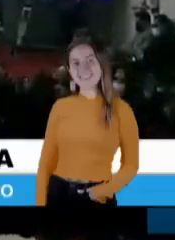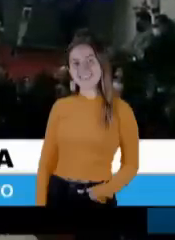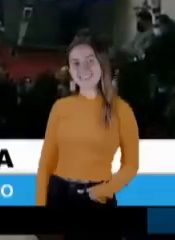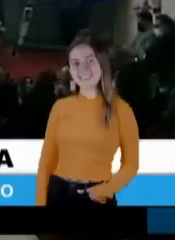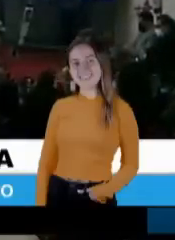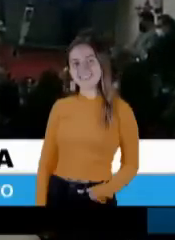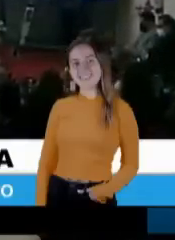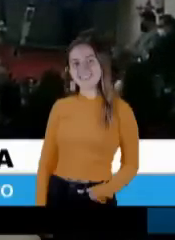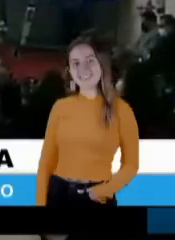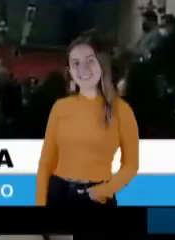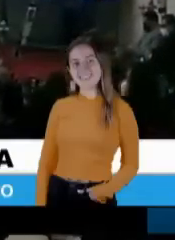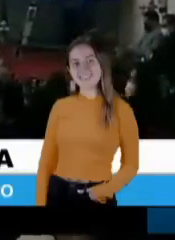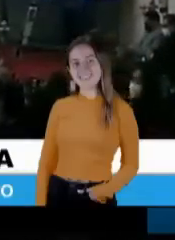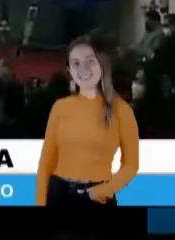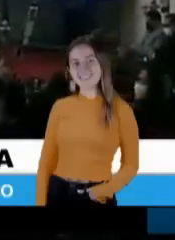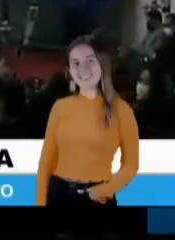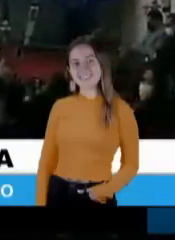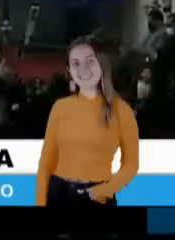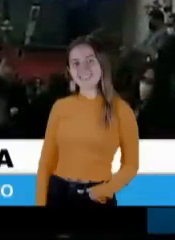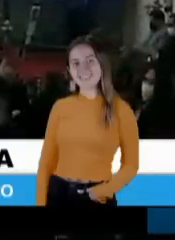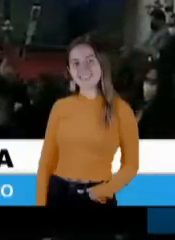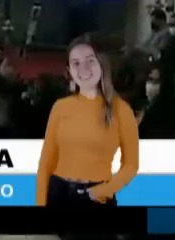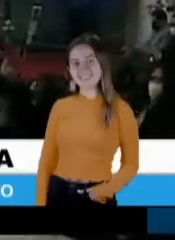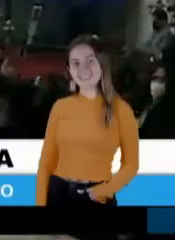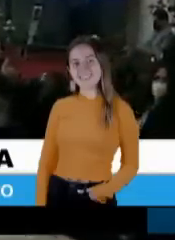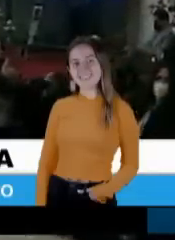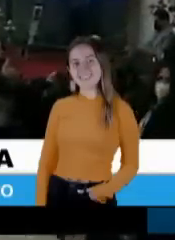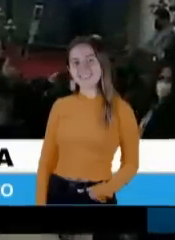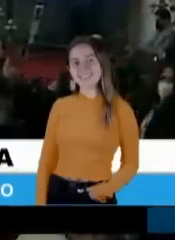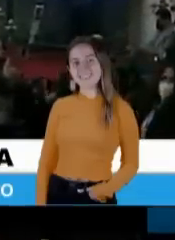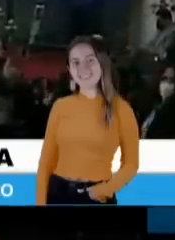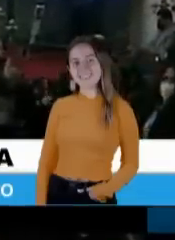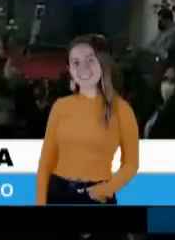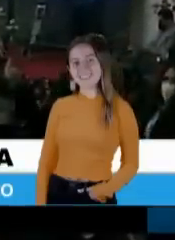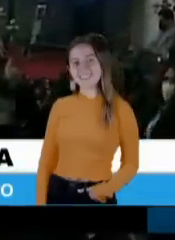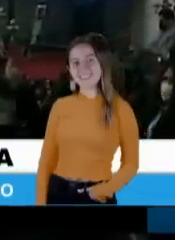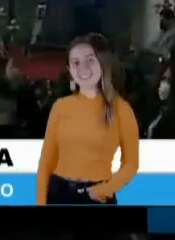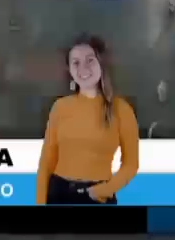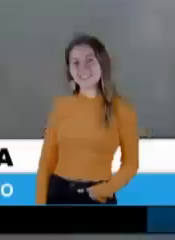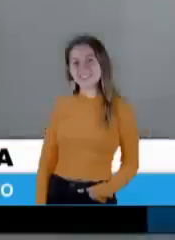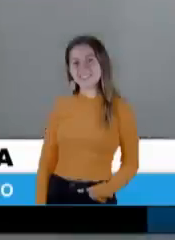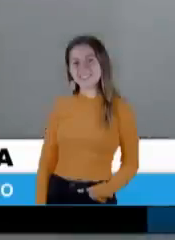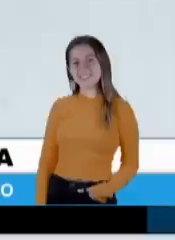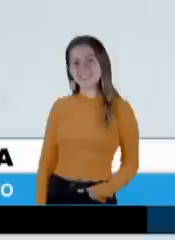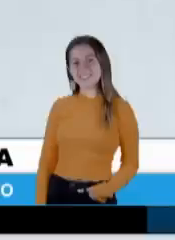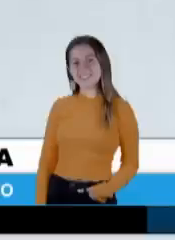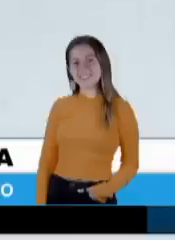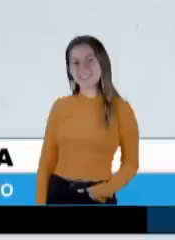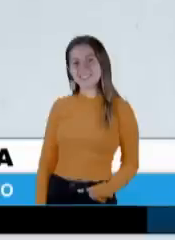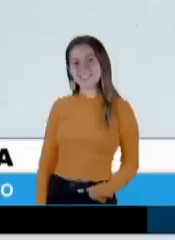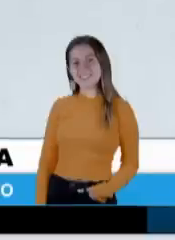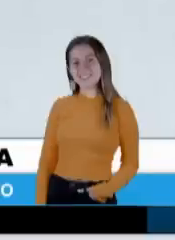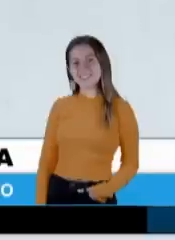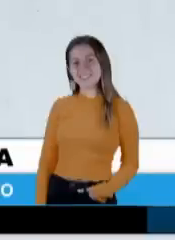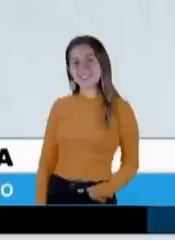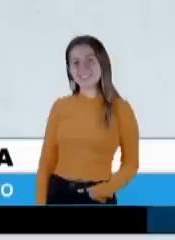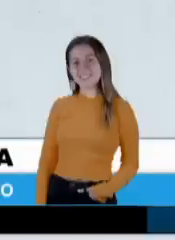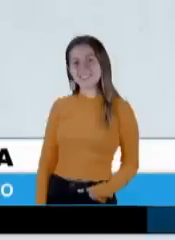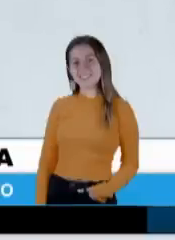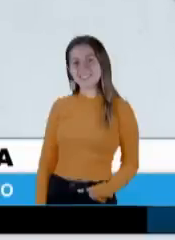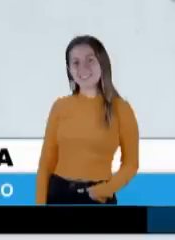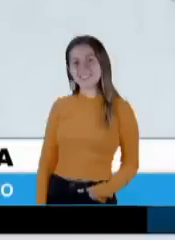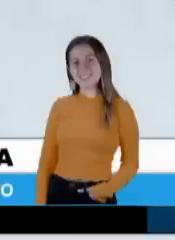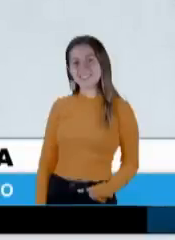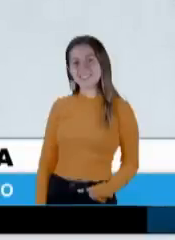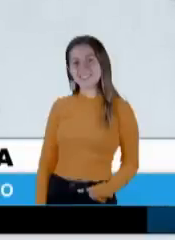de las 9:30 de la mañana, se va a juntar Felipe Delpin, presidente de dicha colectividad, con la directiva del PPD, también de